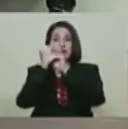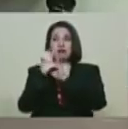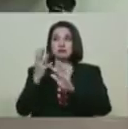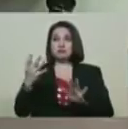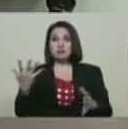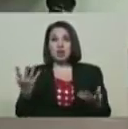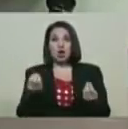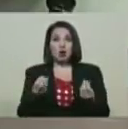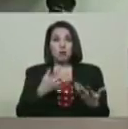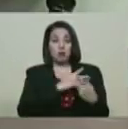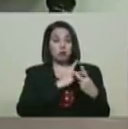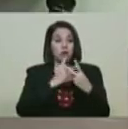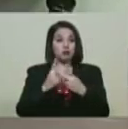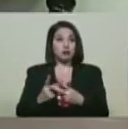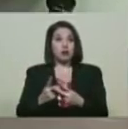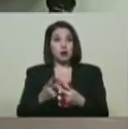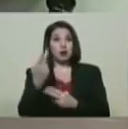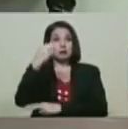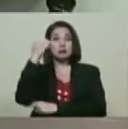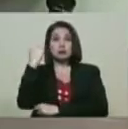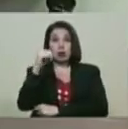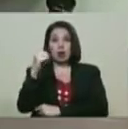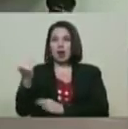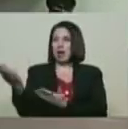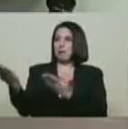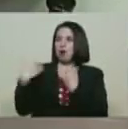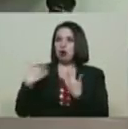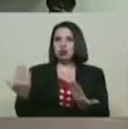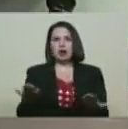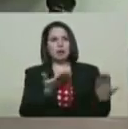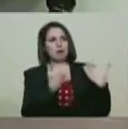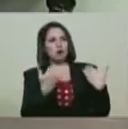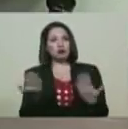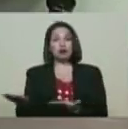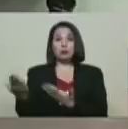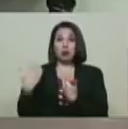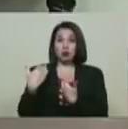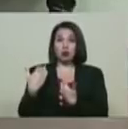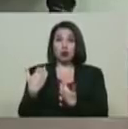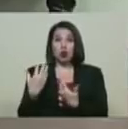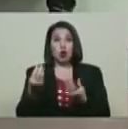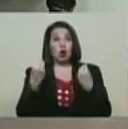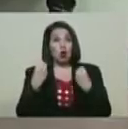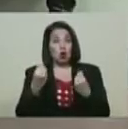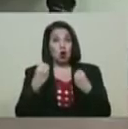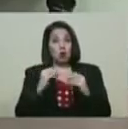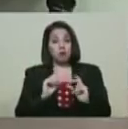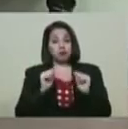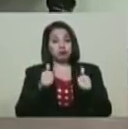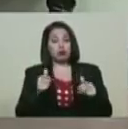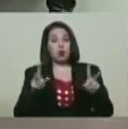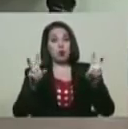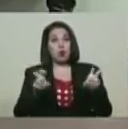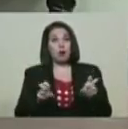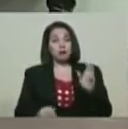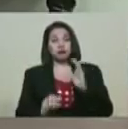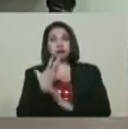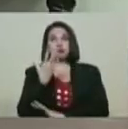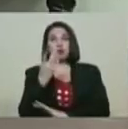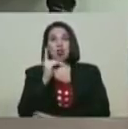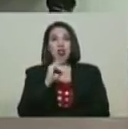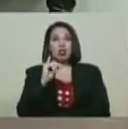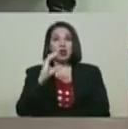gran voluntad nacional me apoye en renovar el DICOM e implementar un